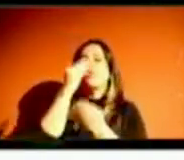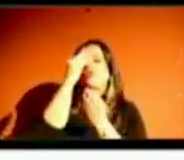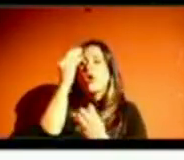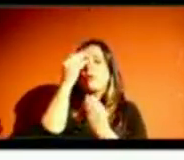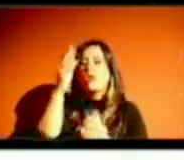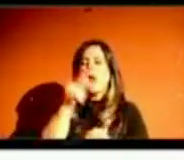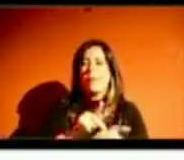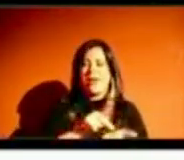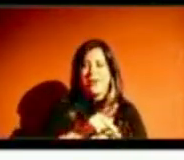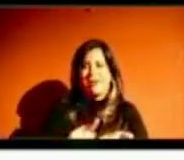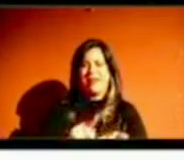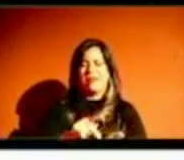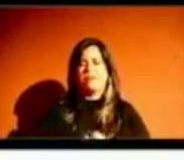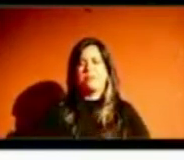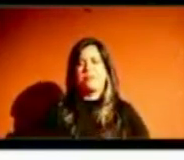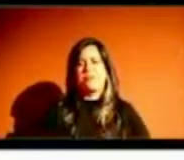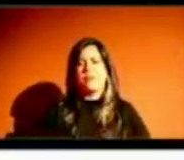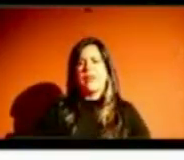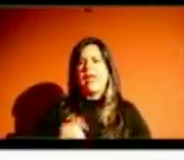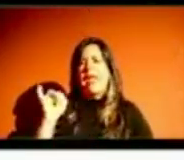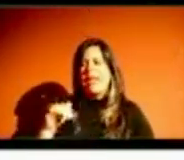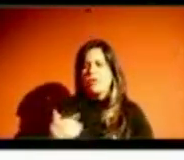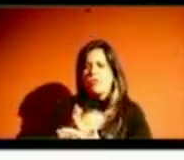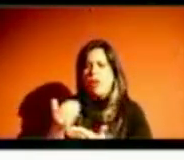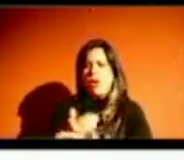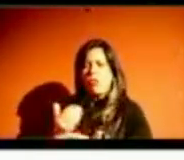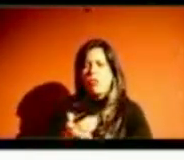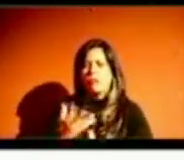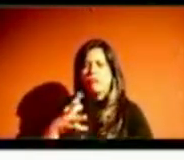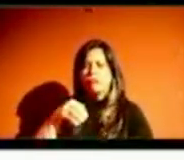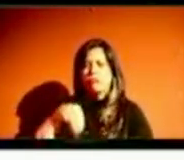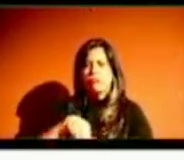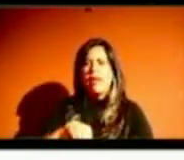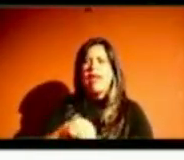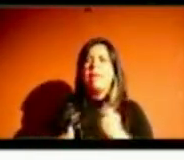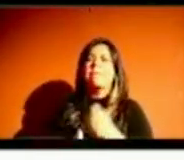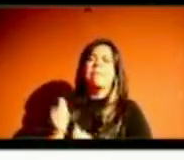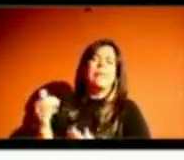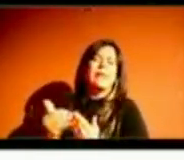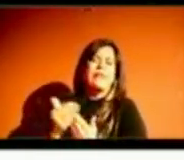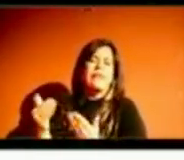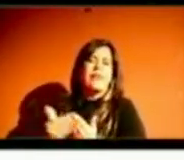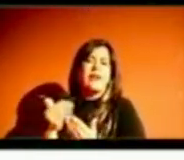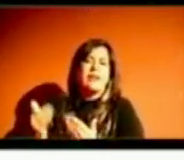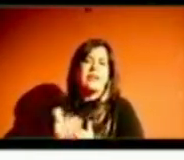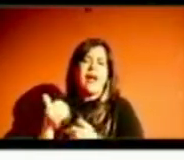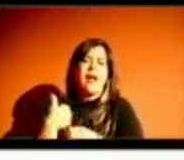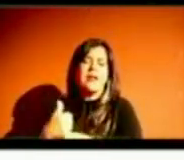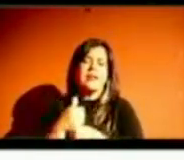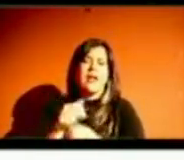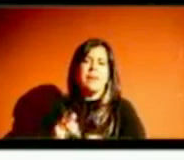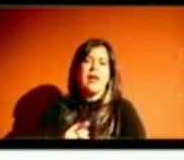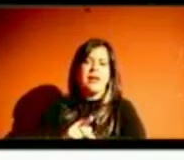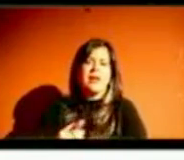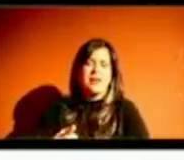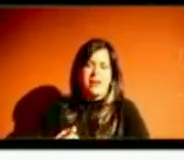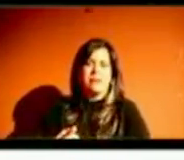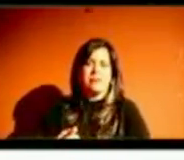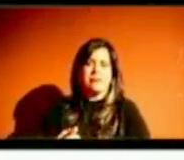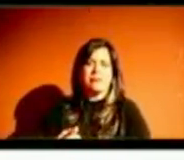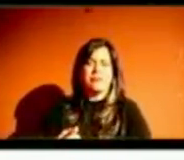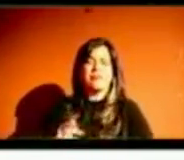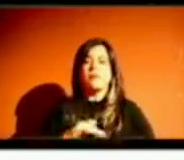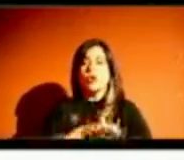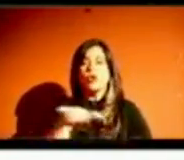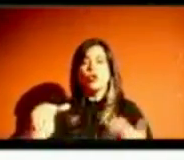de la planilla. Algo que trae esta actualización que facilita la erradicación de su planilla es